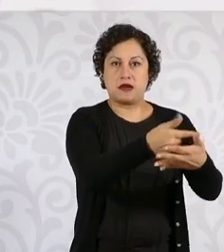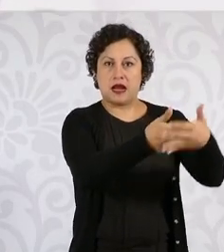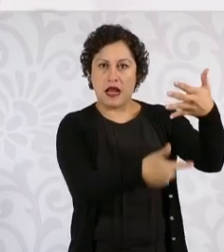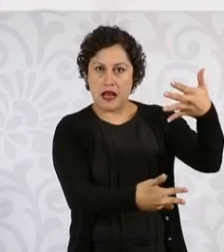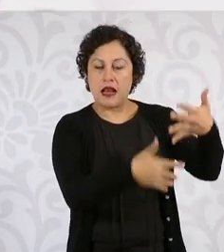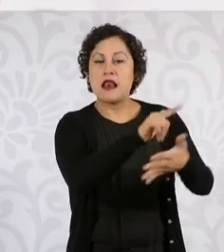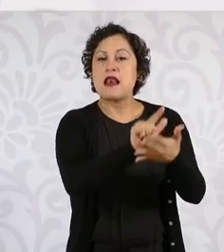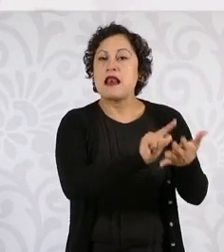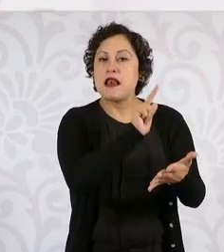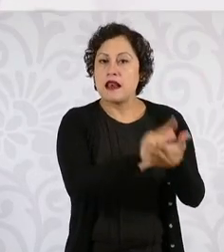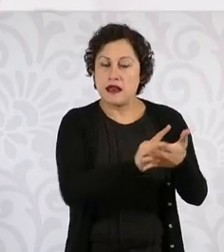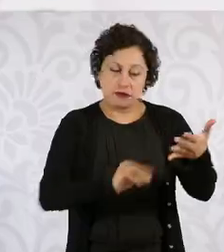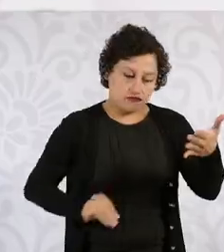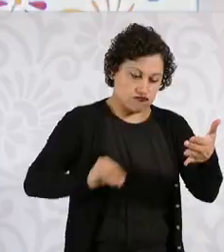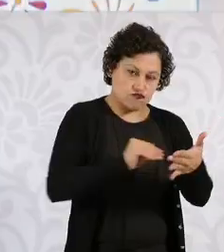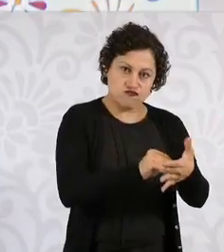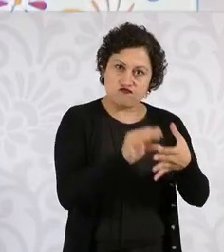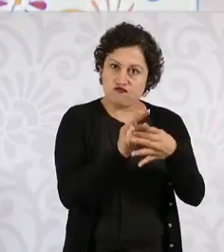características y